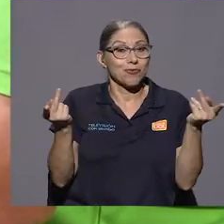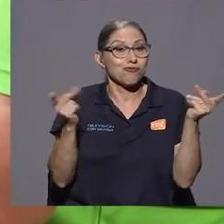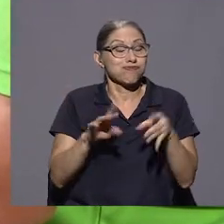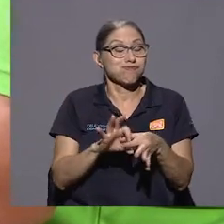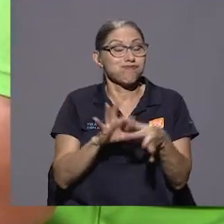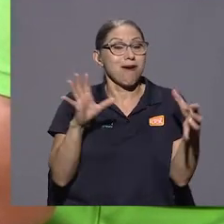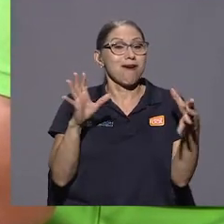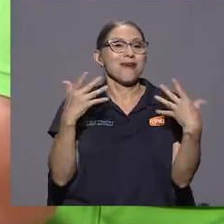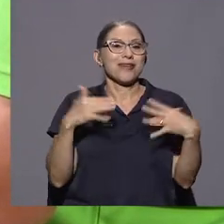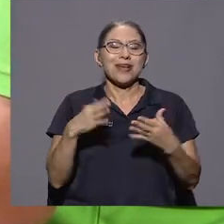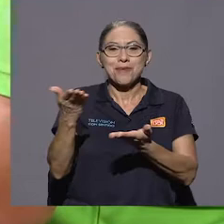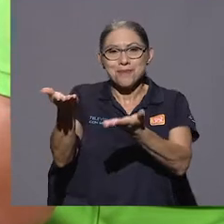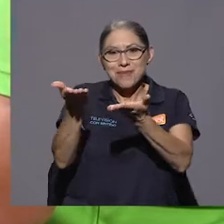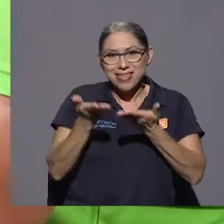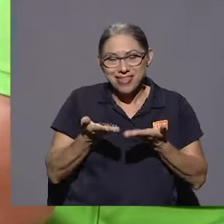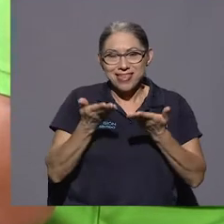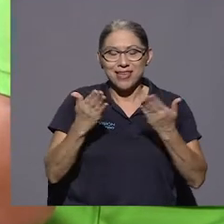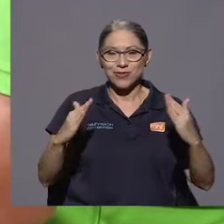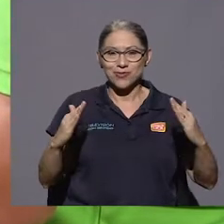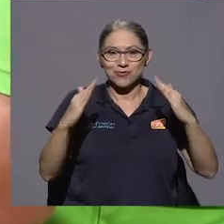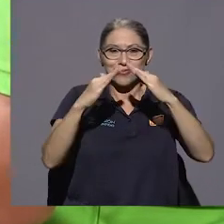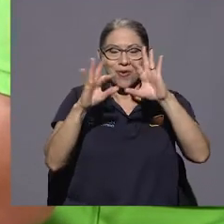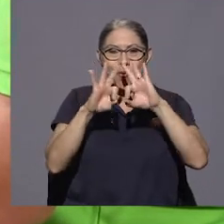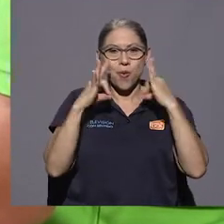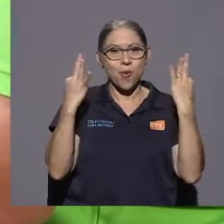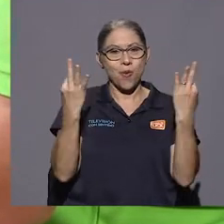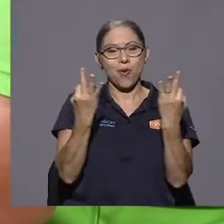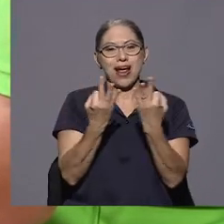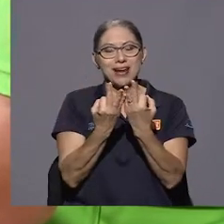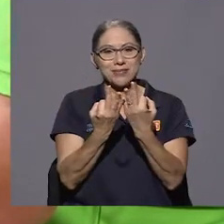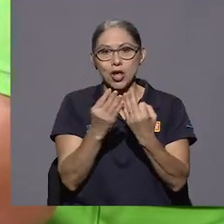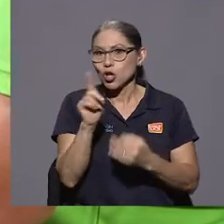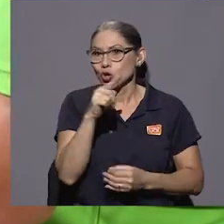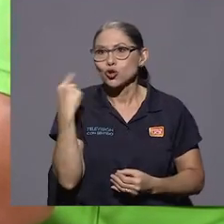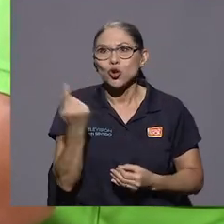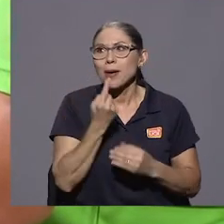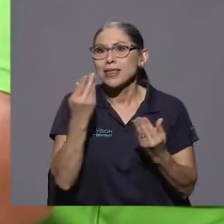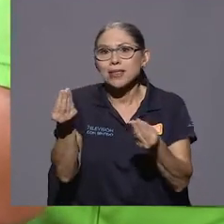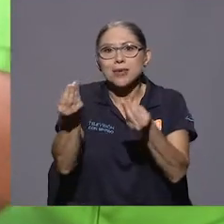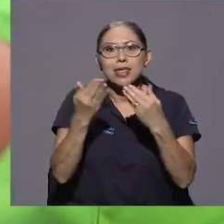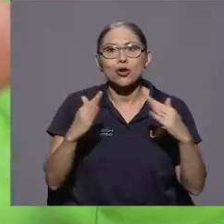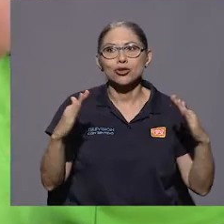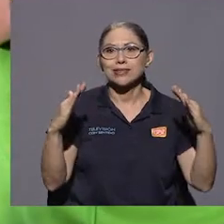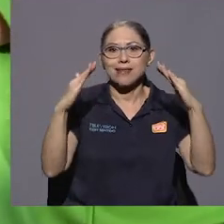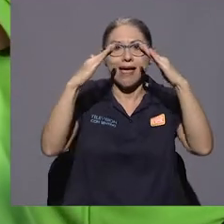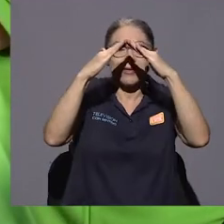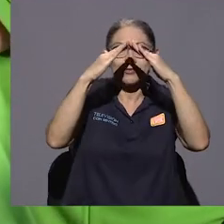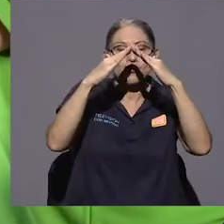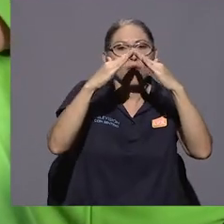planes, me dieron un hogar que me rodearon de... Que no solamente me dieron techo,